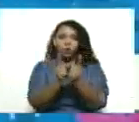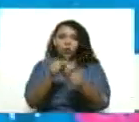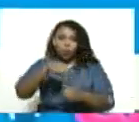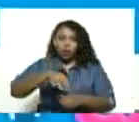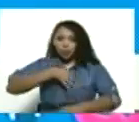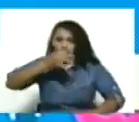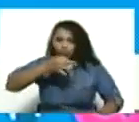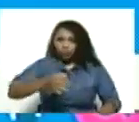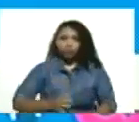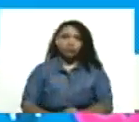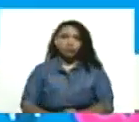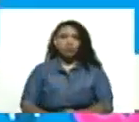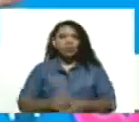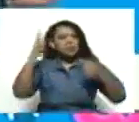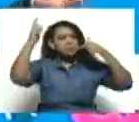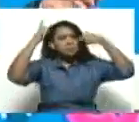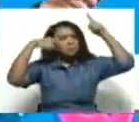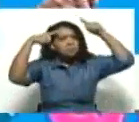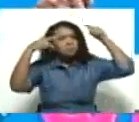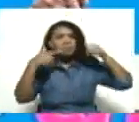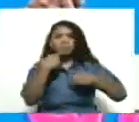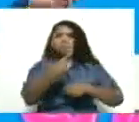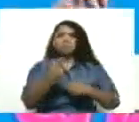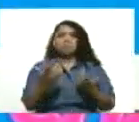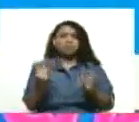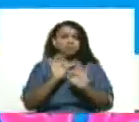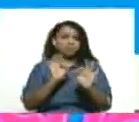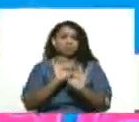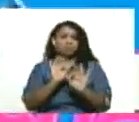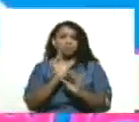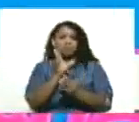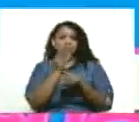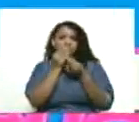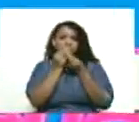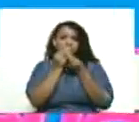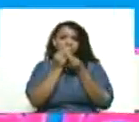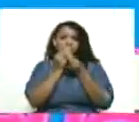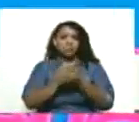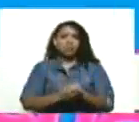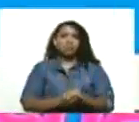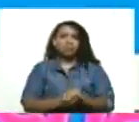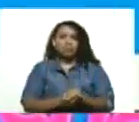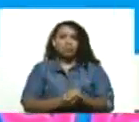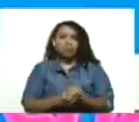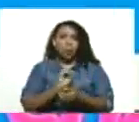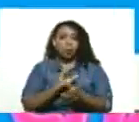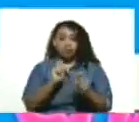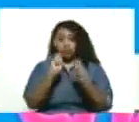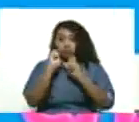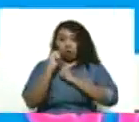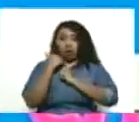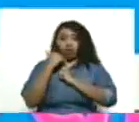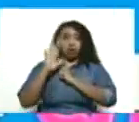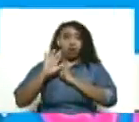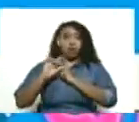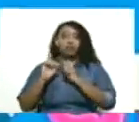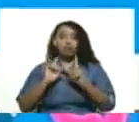Chávez sin decirlo sin asumir se insisto como militante de esa